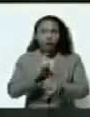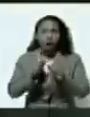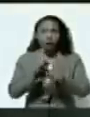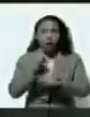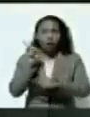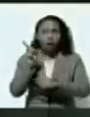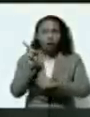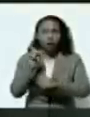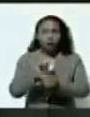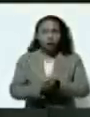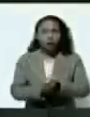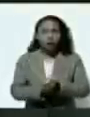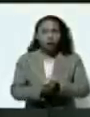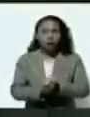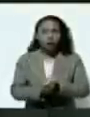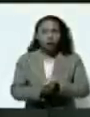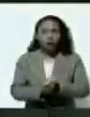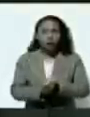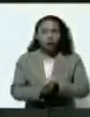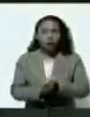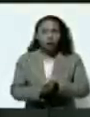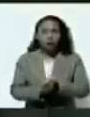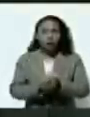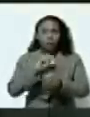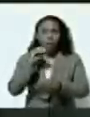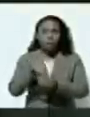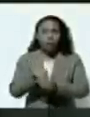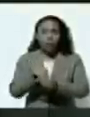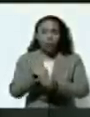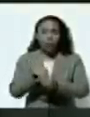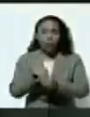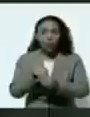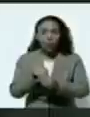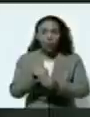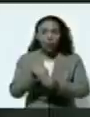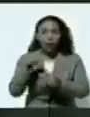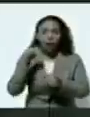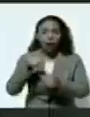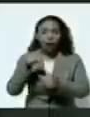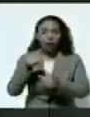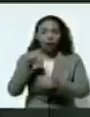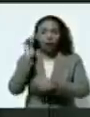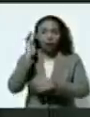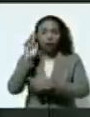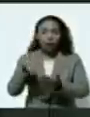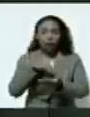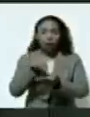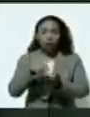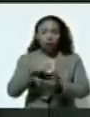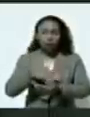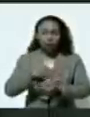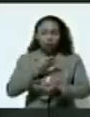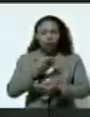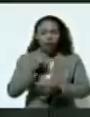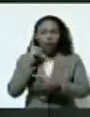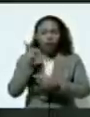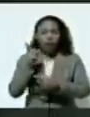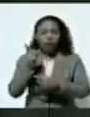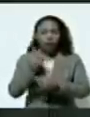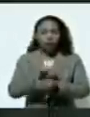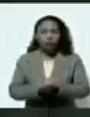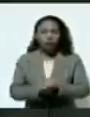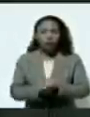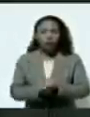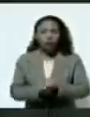ellas le han allanado la inmunidad parlamentaria aquí en la Asamblea Nacional. ¿Será posible